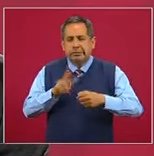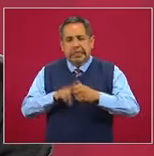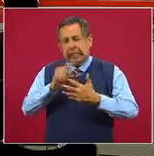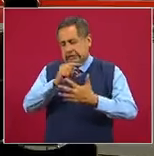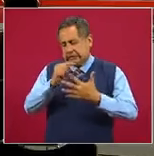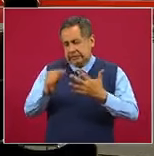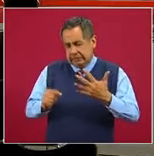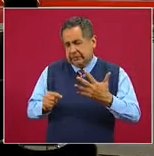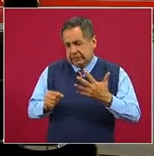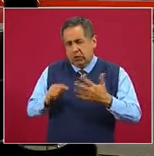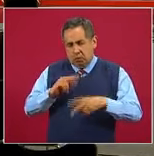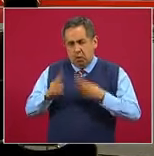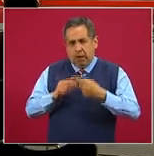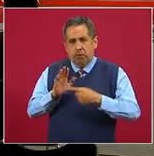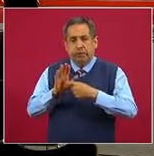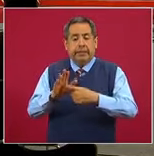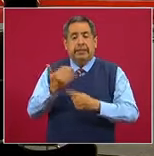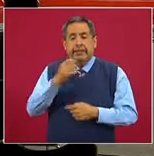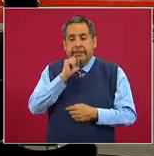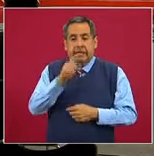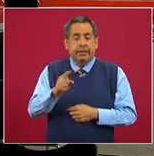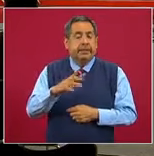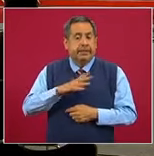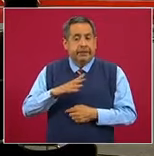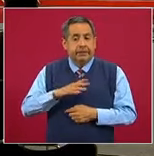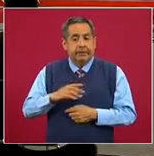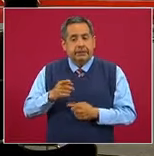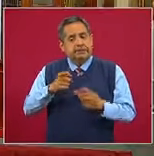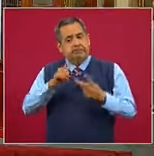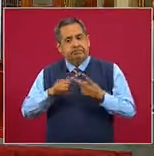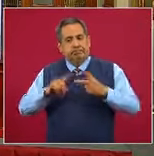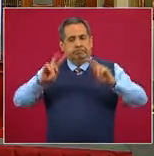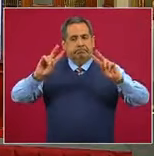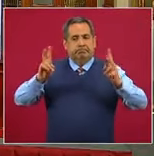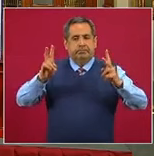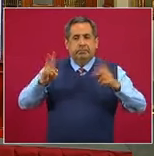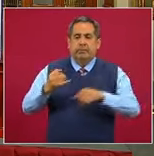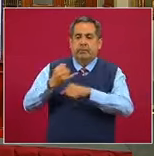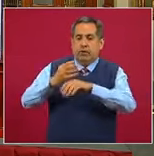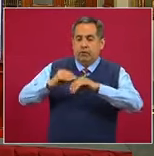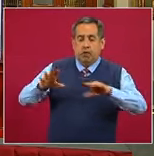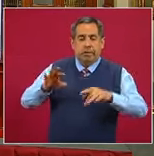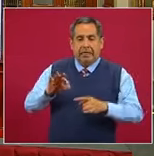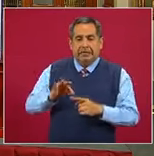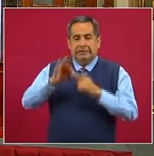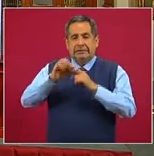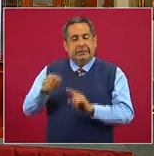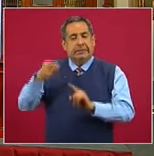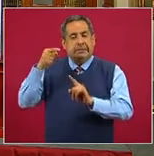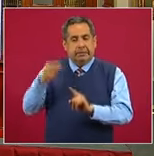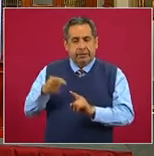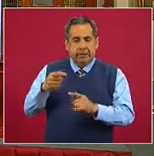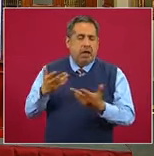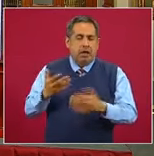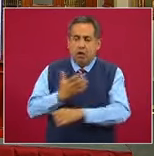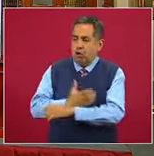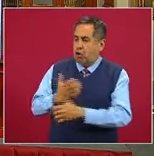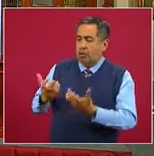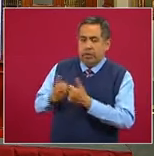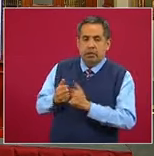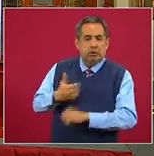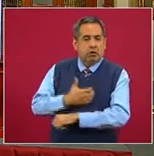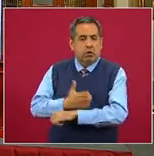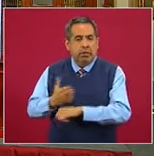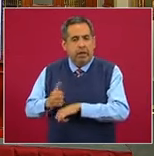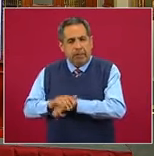hospitalaria. Y traemos en la parte temática un informe específico y por ello nos acompaña nuestro